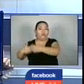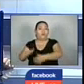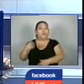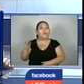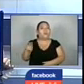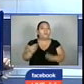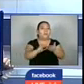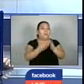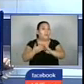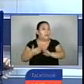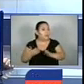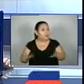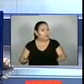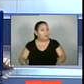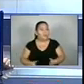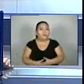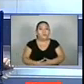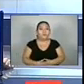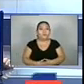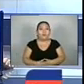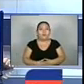de habitantes. Veamos más detalles.